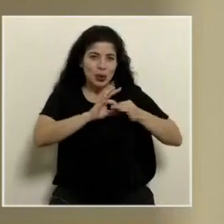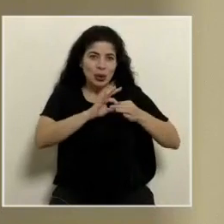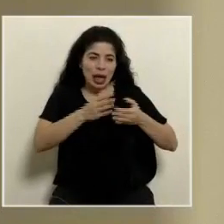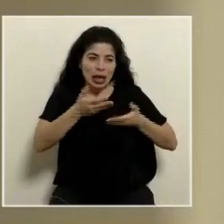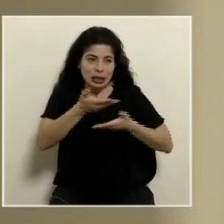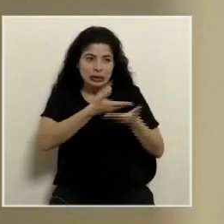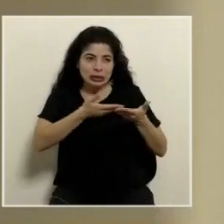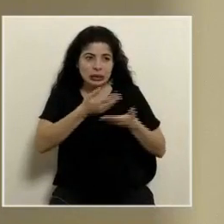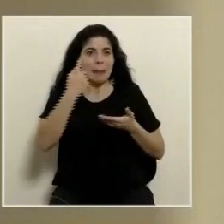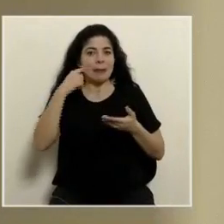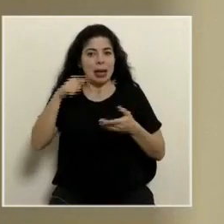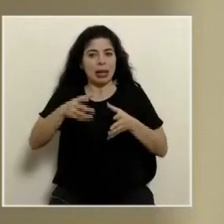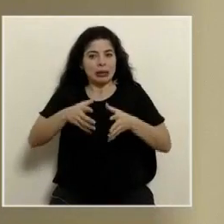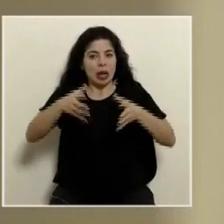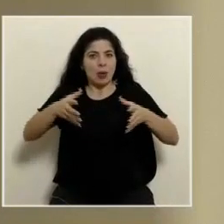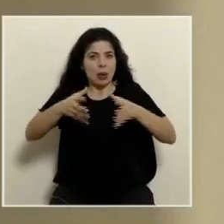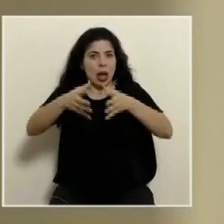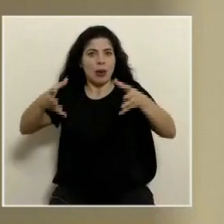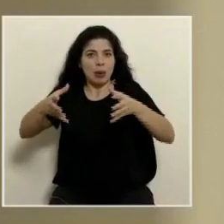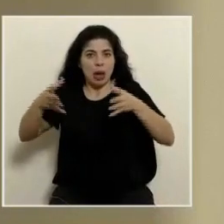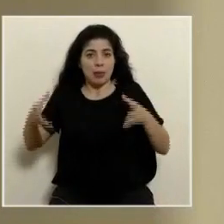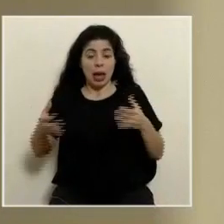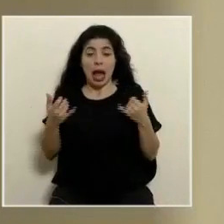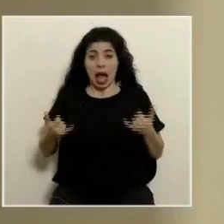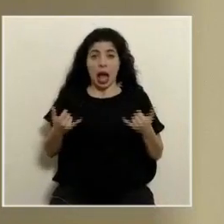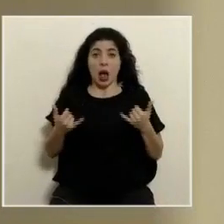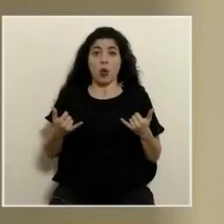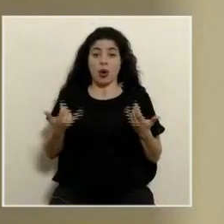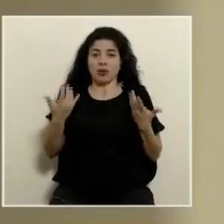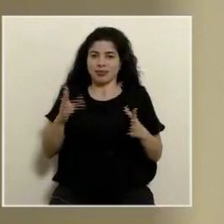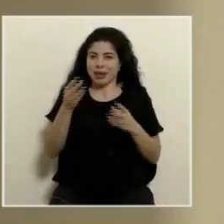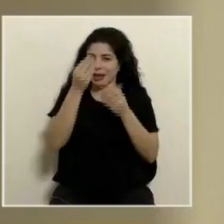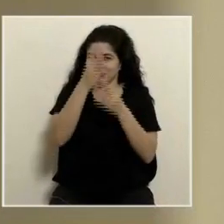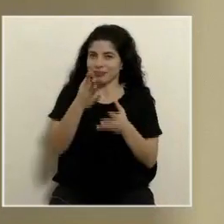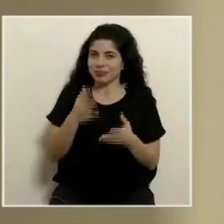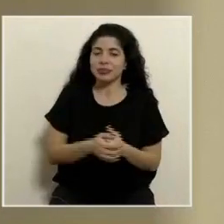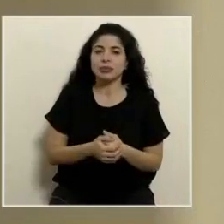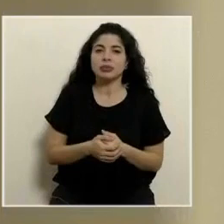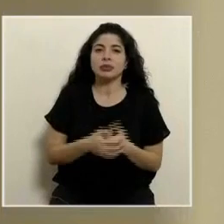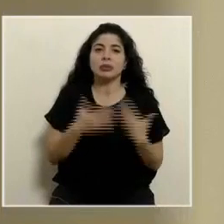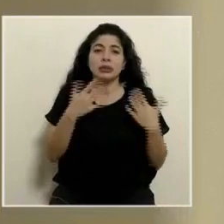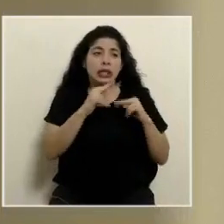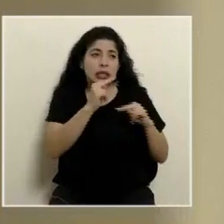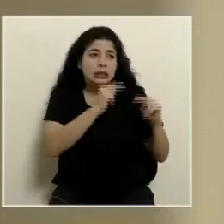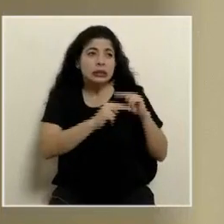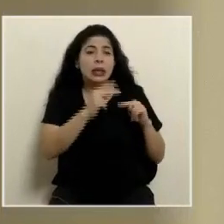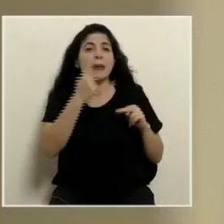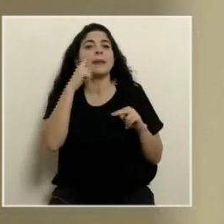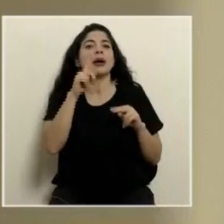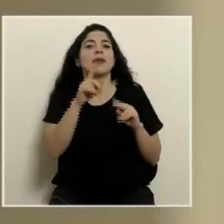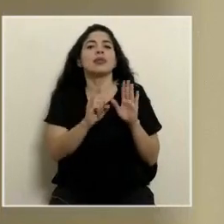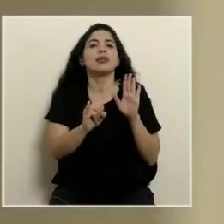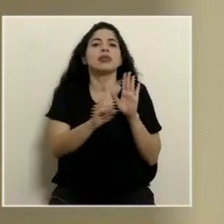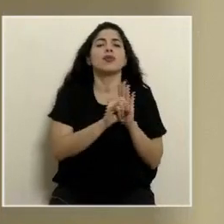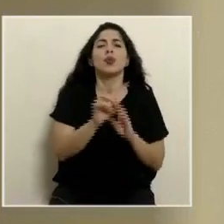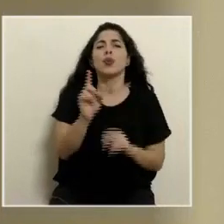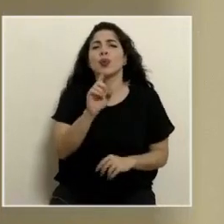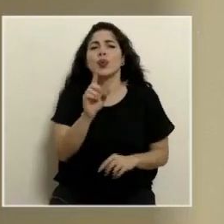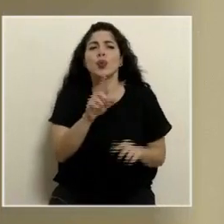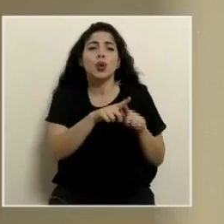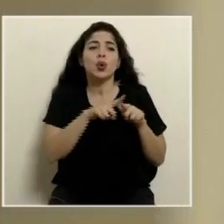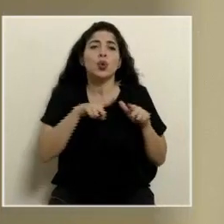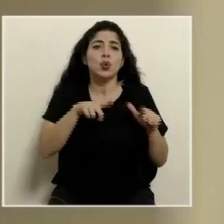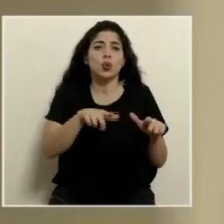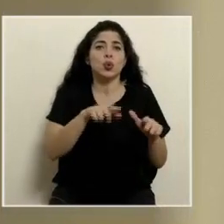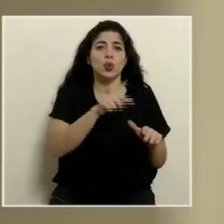seguirlos ampliando. Gestionamos, como se ha mencionado ya, la identificación de los sitios que nos